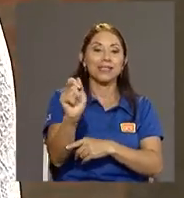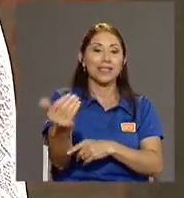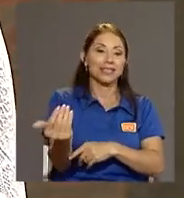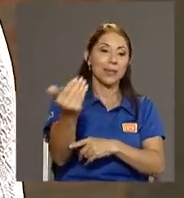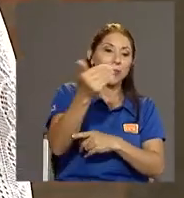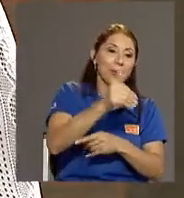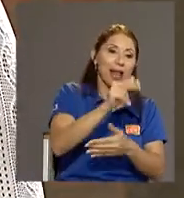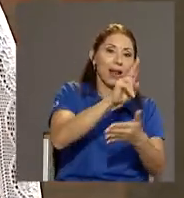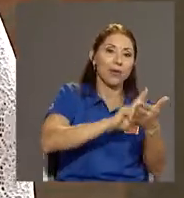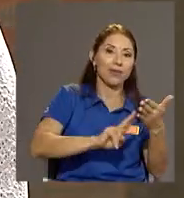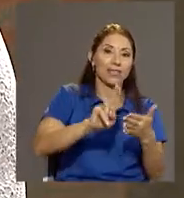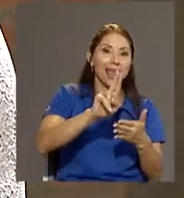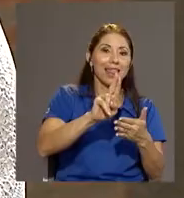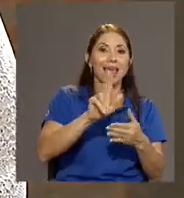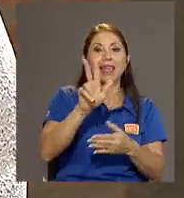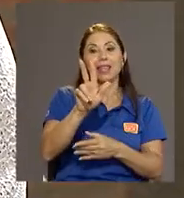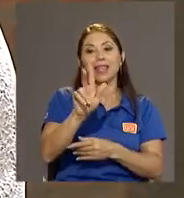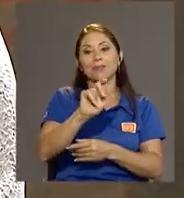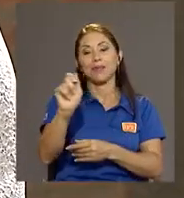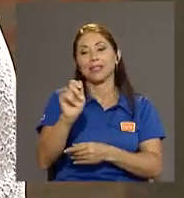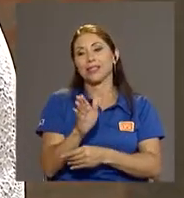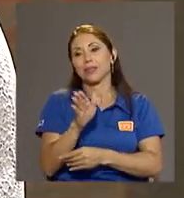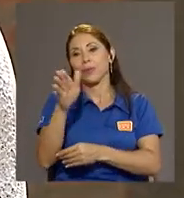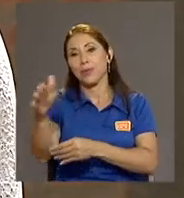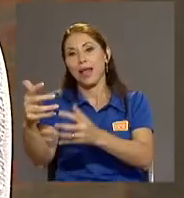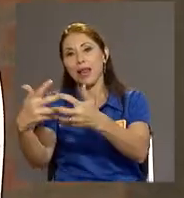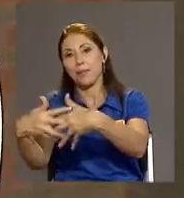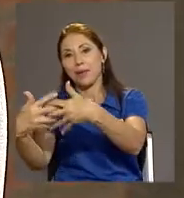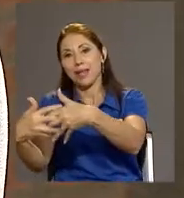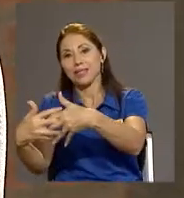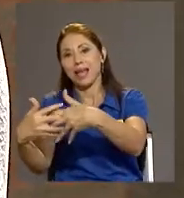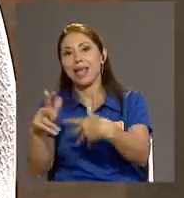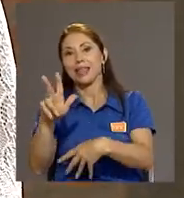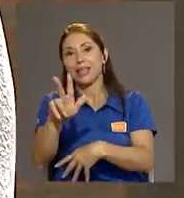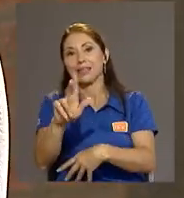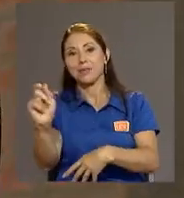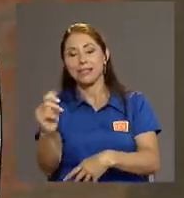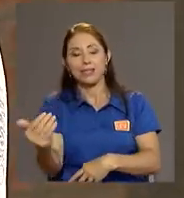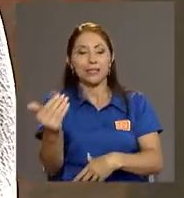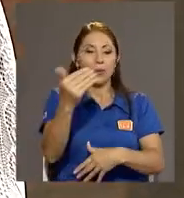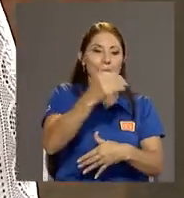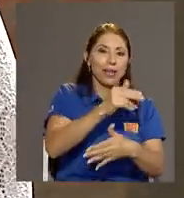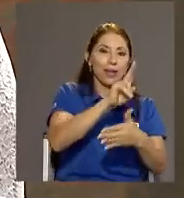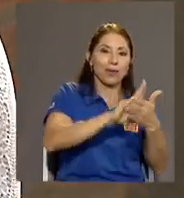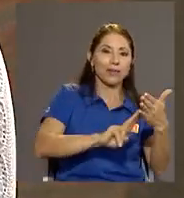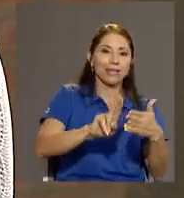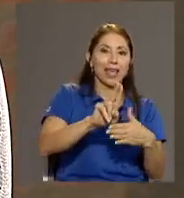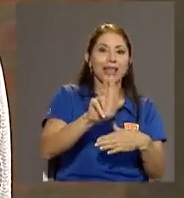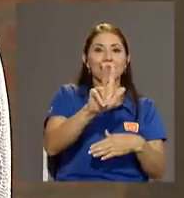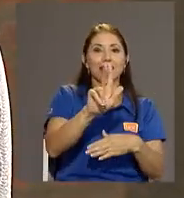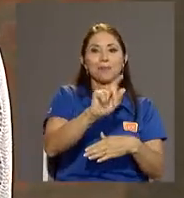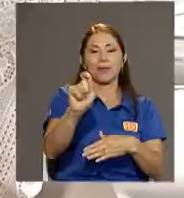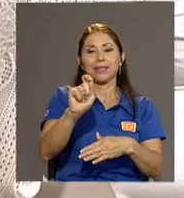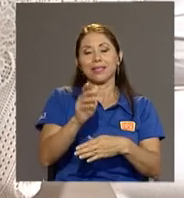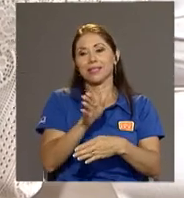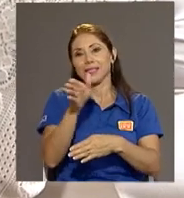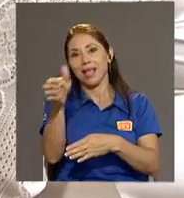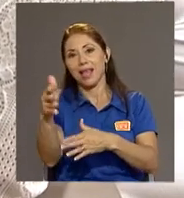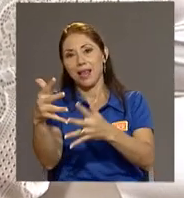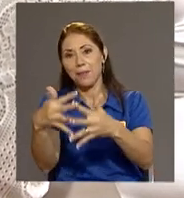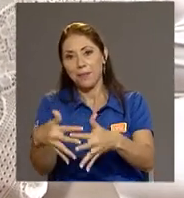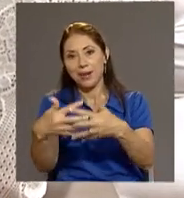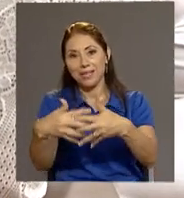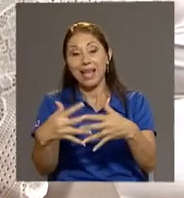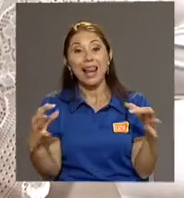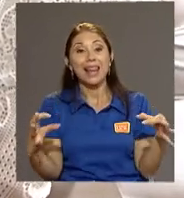¿verdad? Ligados completamente a un tema, a una área del interés del saber. Una de